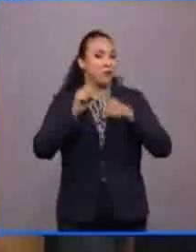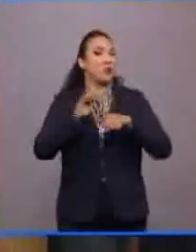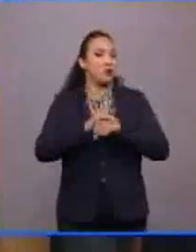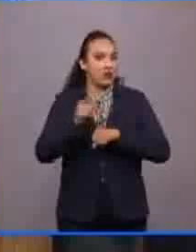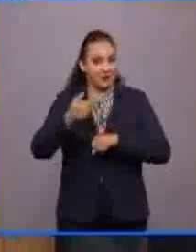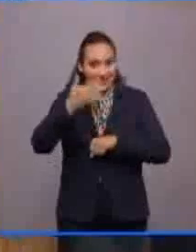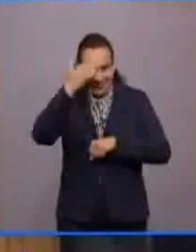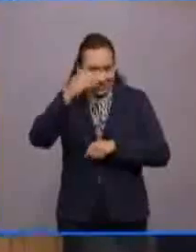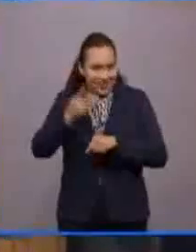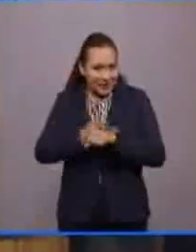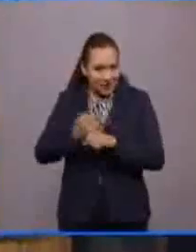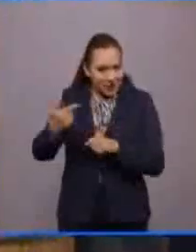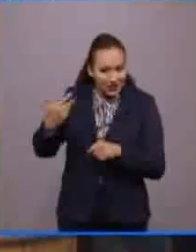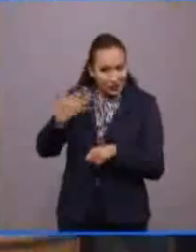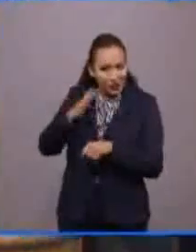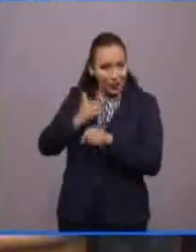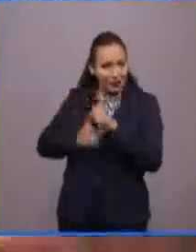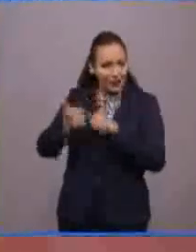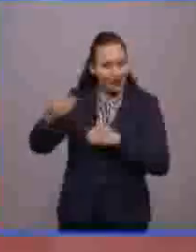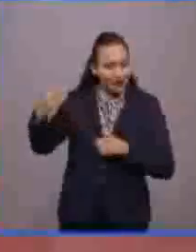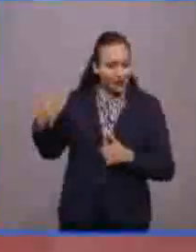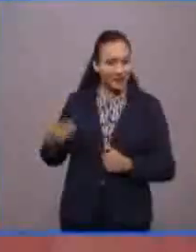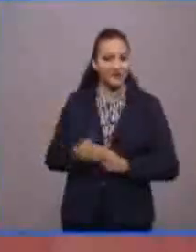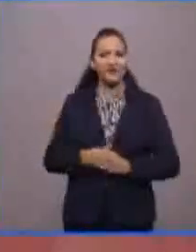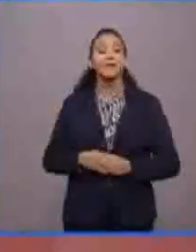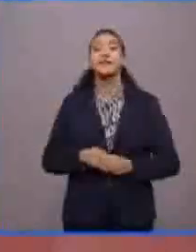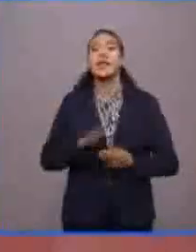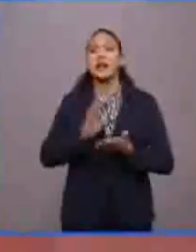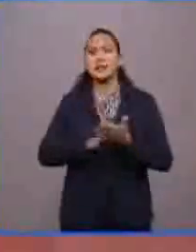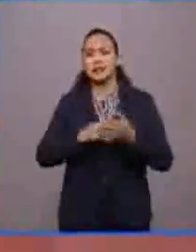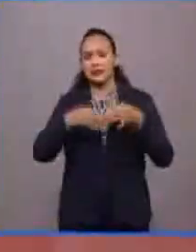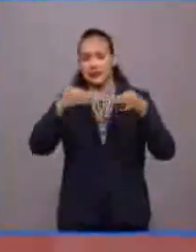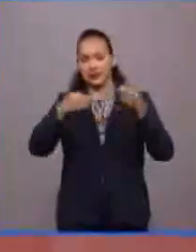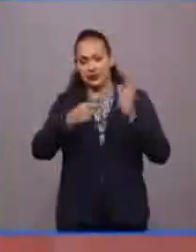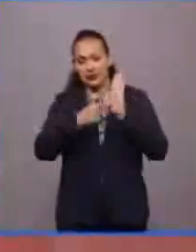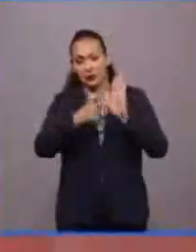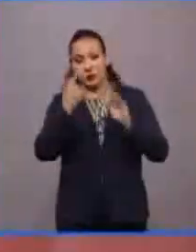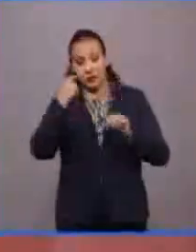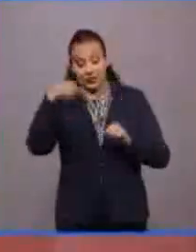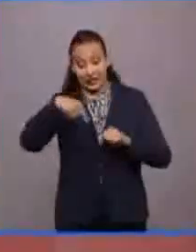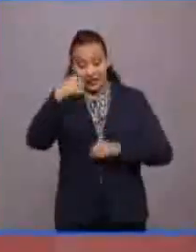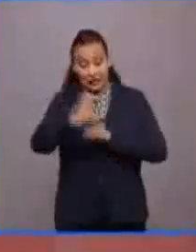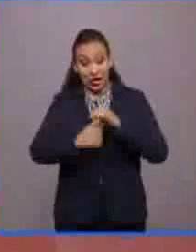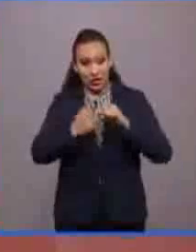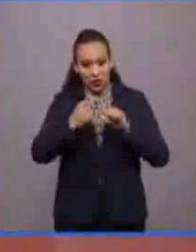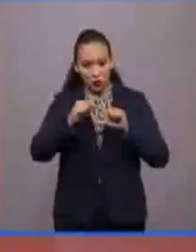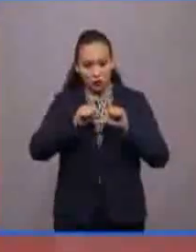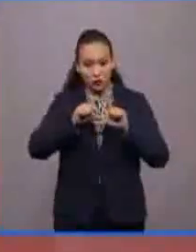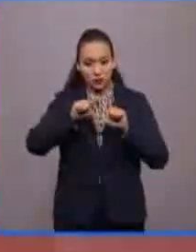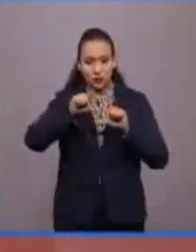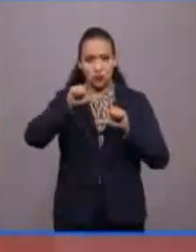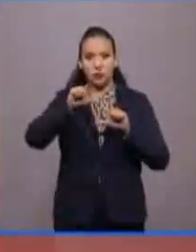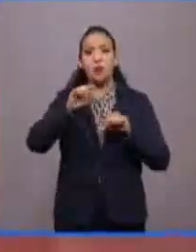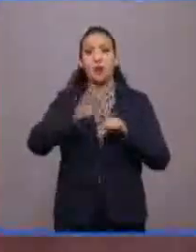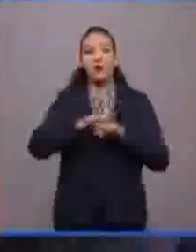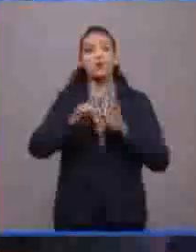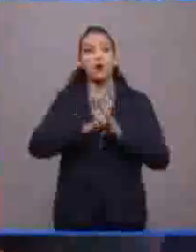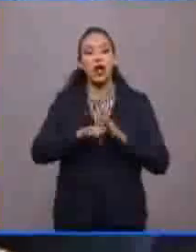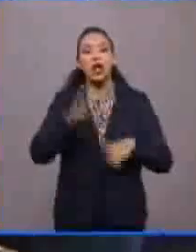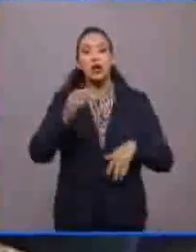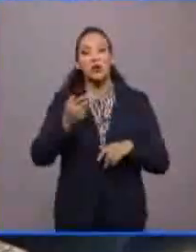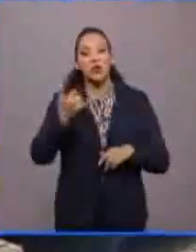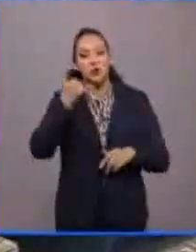en los últimos 10 años. El documento señala que en el último año hubo un incremento en delitos como la